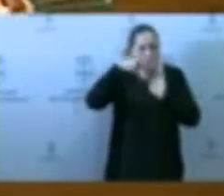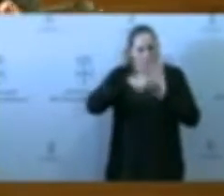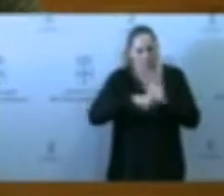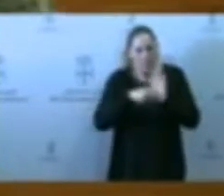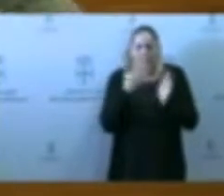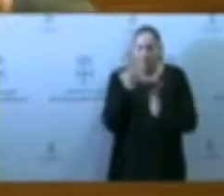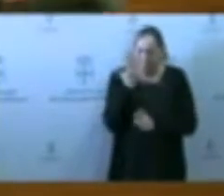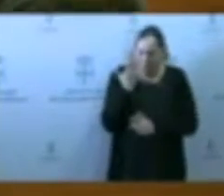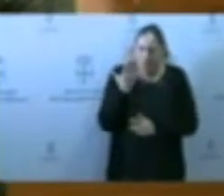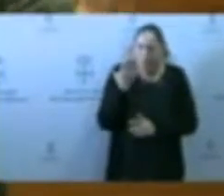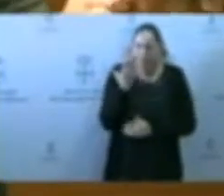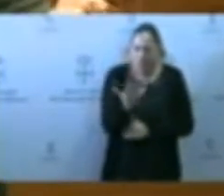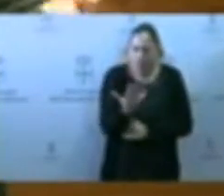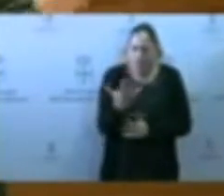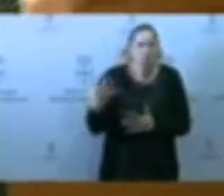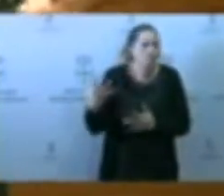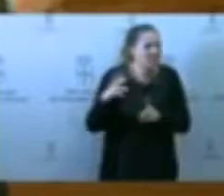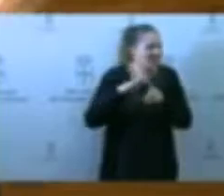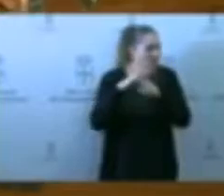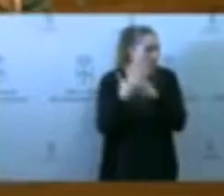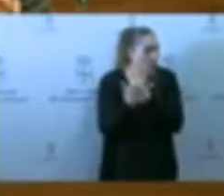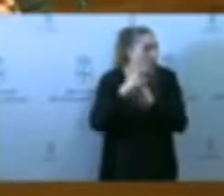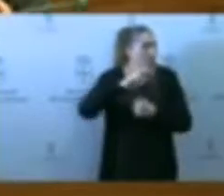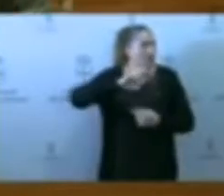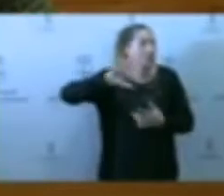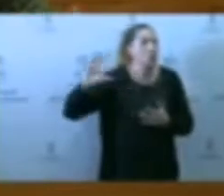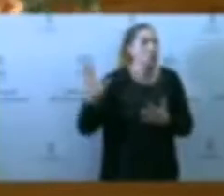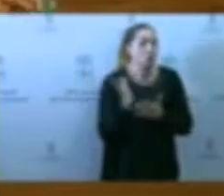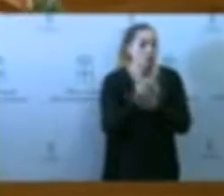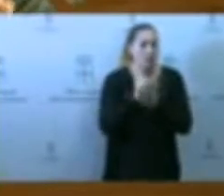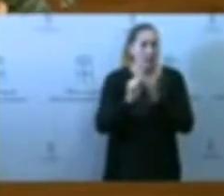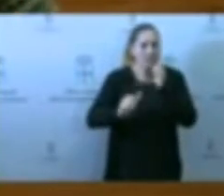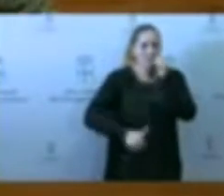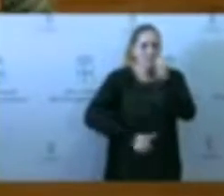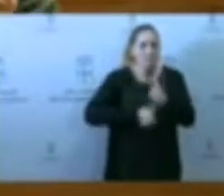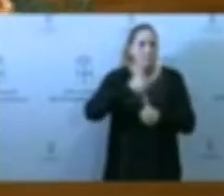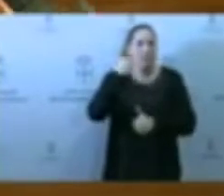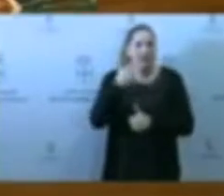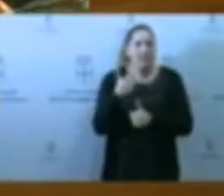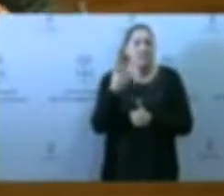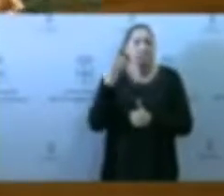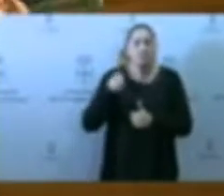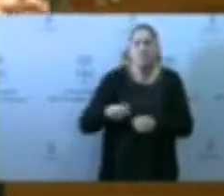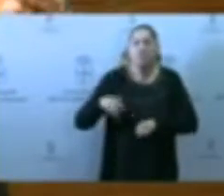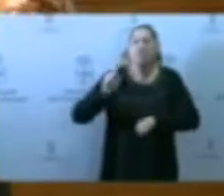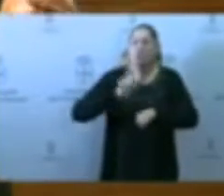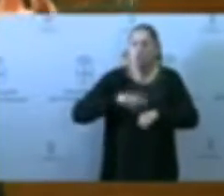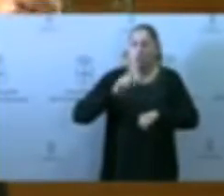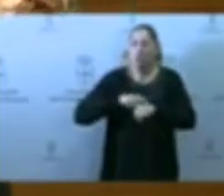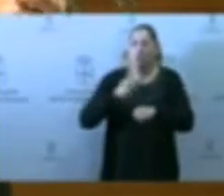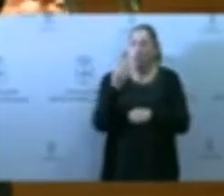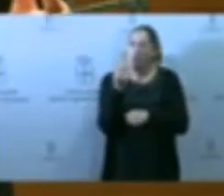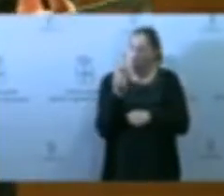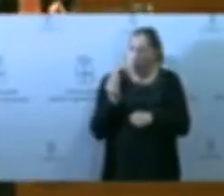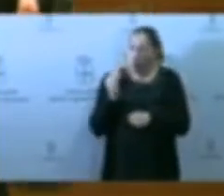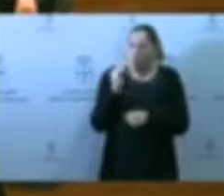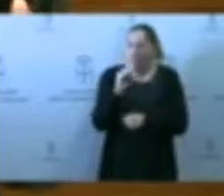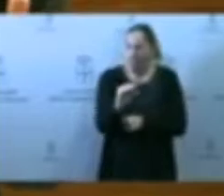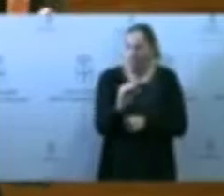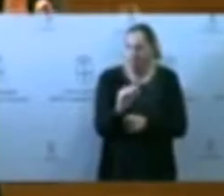años en todos los supuestos y elevásemos al 4º grado a la vez de establecer bonificaciones en la